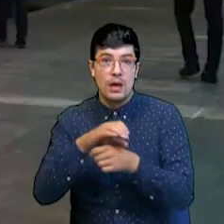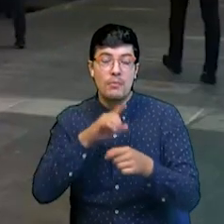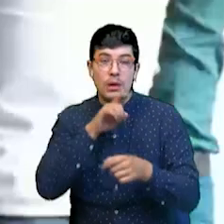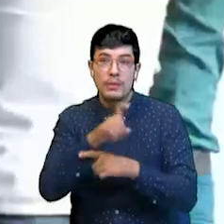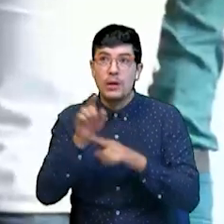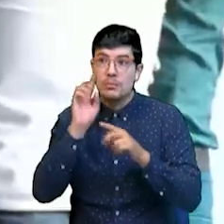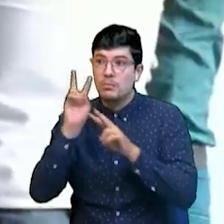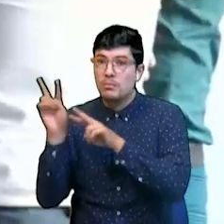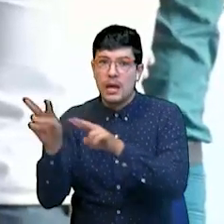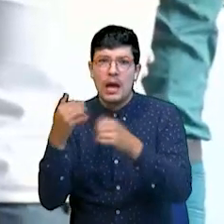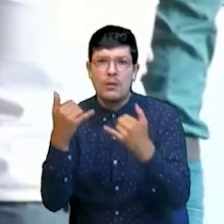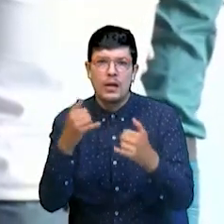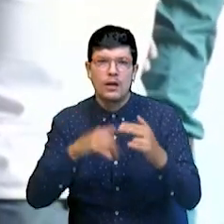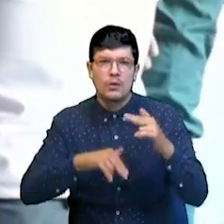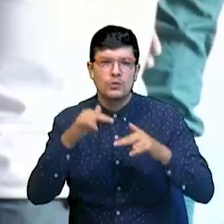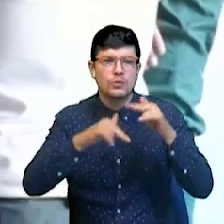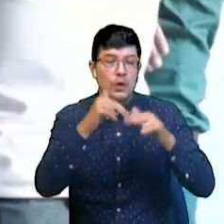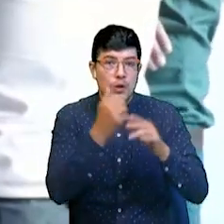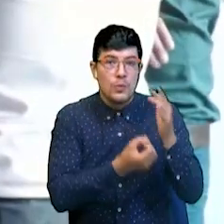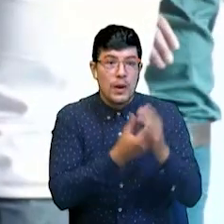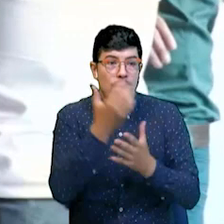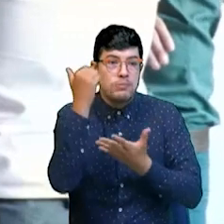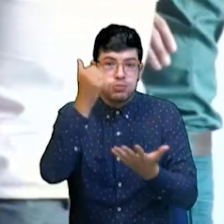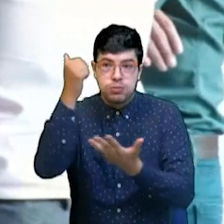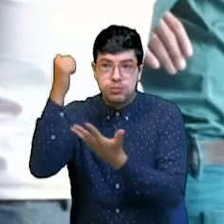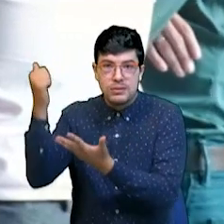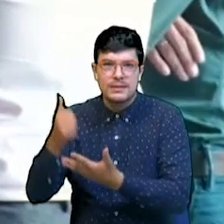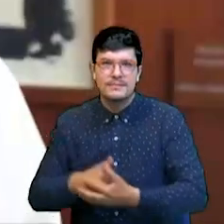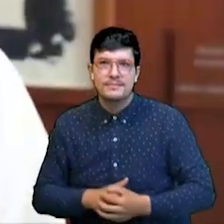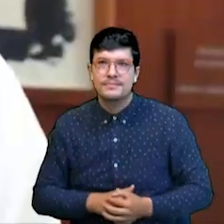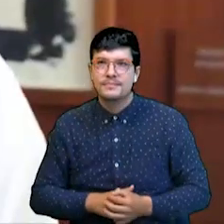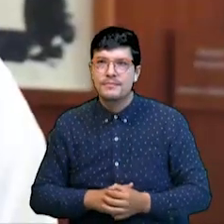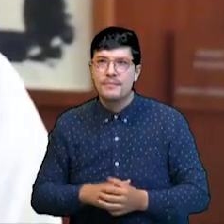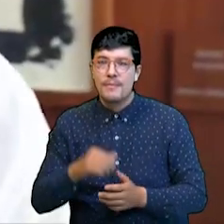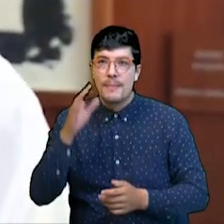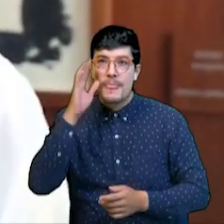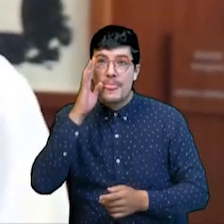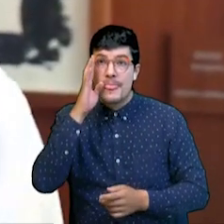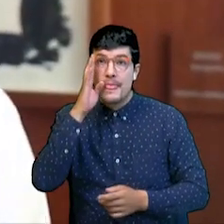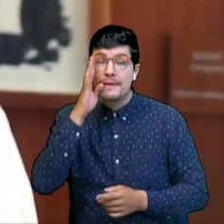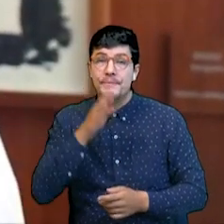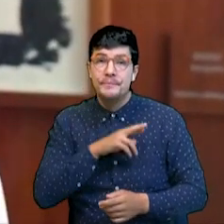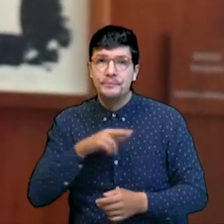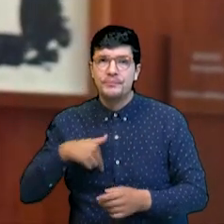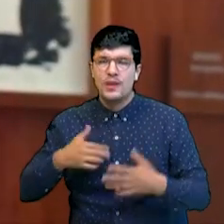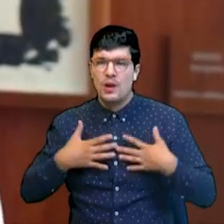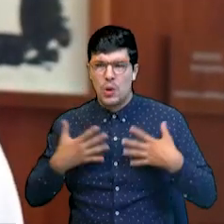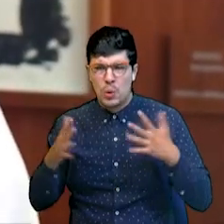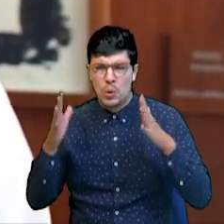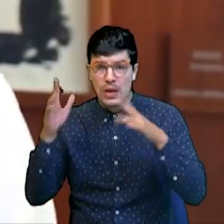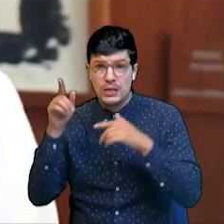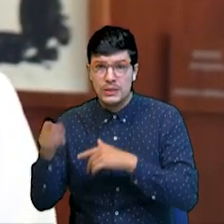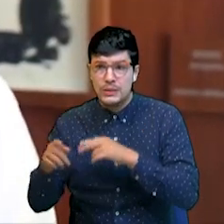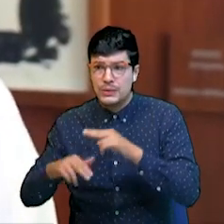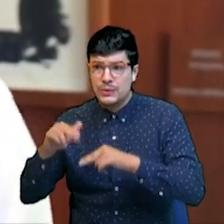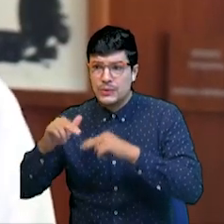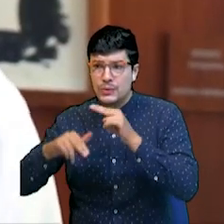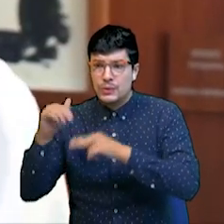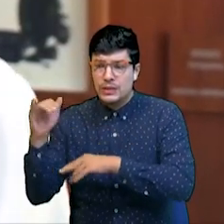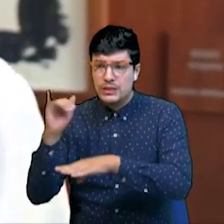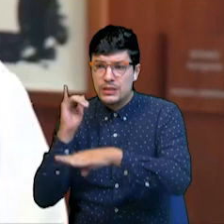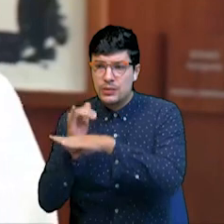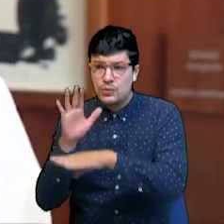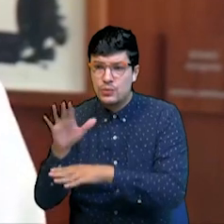cuales se está dando cuenta el nuevo mandatario. Visitamos los escenarios deportivos a cargo del Instituto